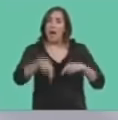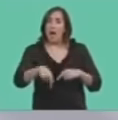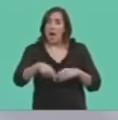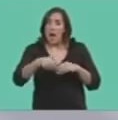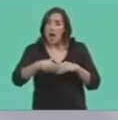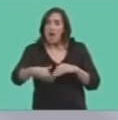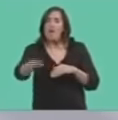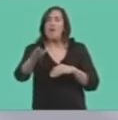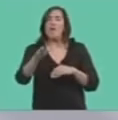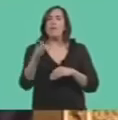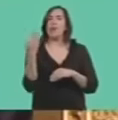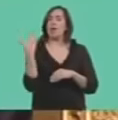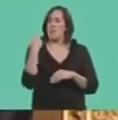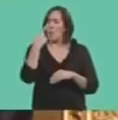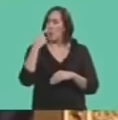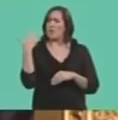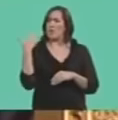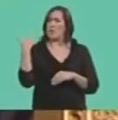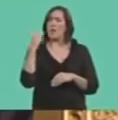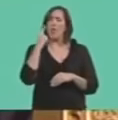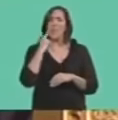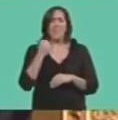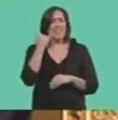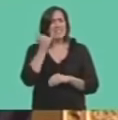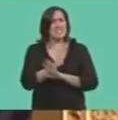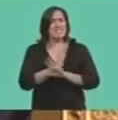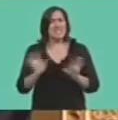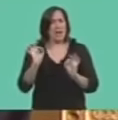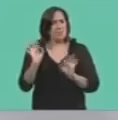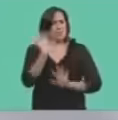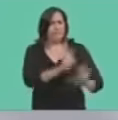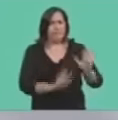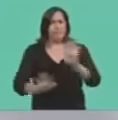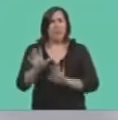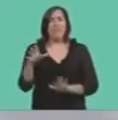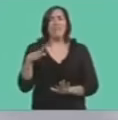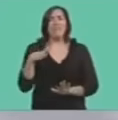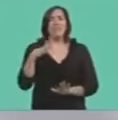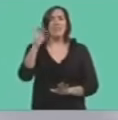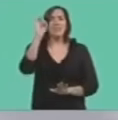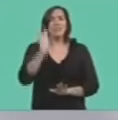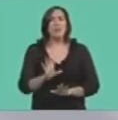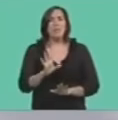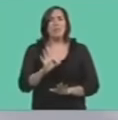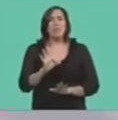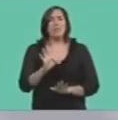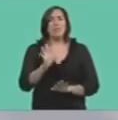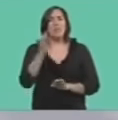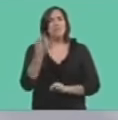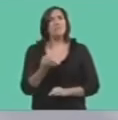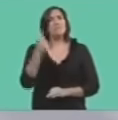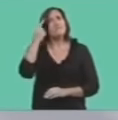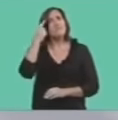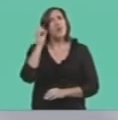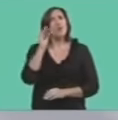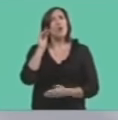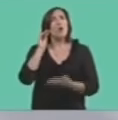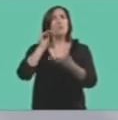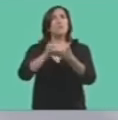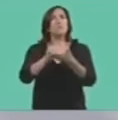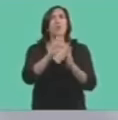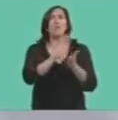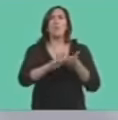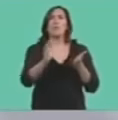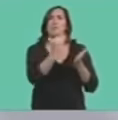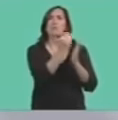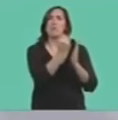Estuvimos en los últimos días, teníamos todo absolutamente ya armado, pero faltaba colocarle el nombre, ¿no? Y a